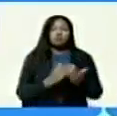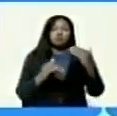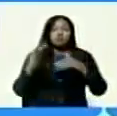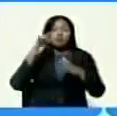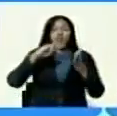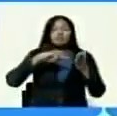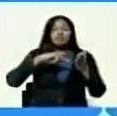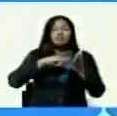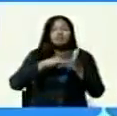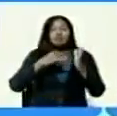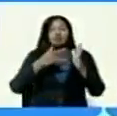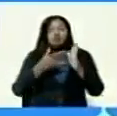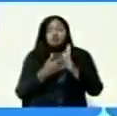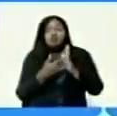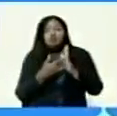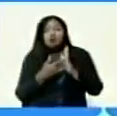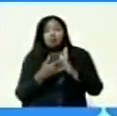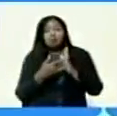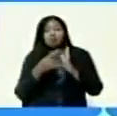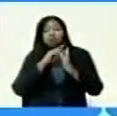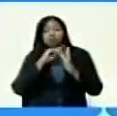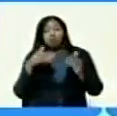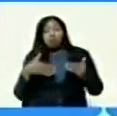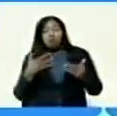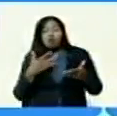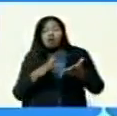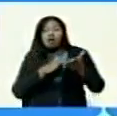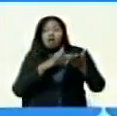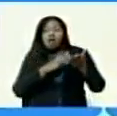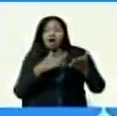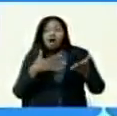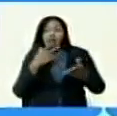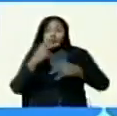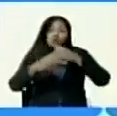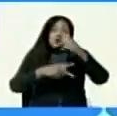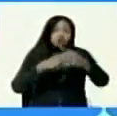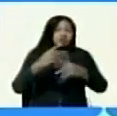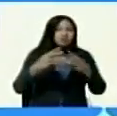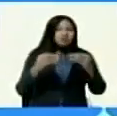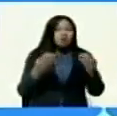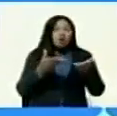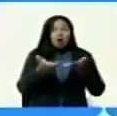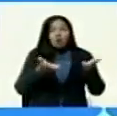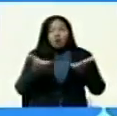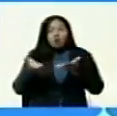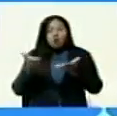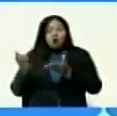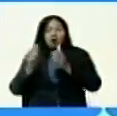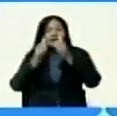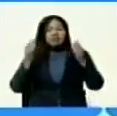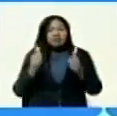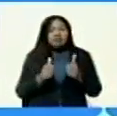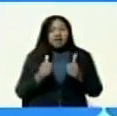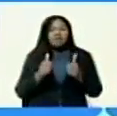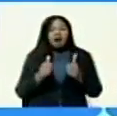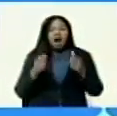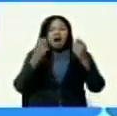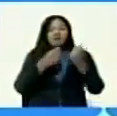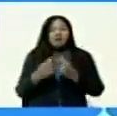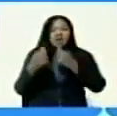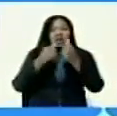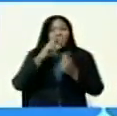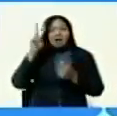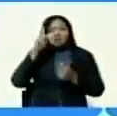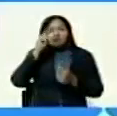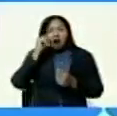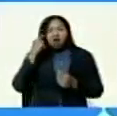tecnológico para blindar todos los procesos y todos los protocolos del sistema financiero venezolano.